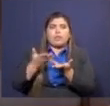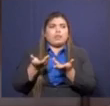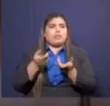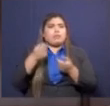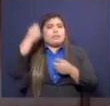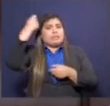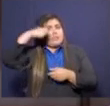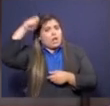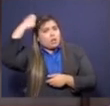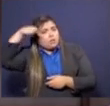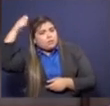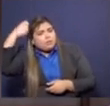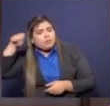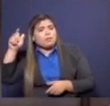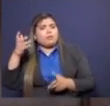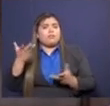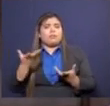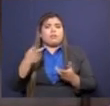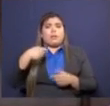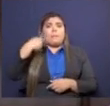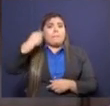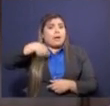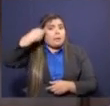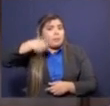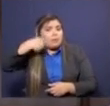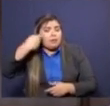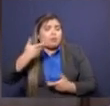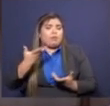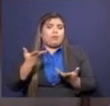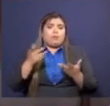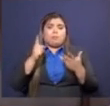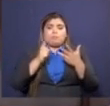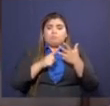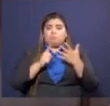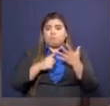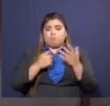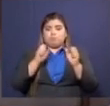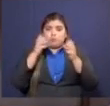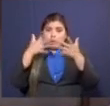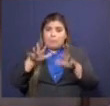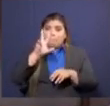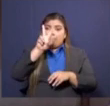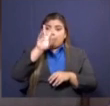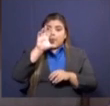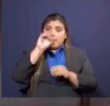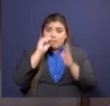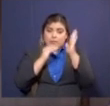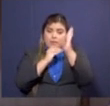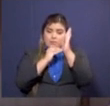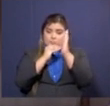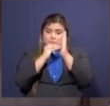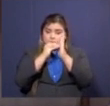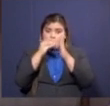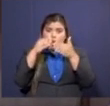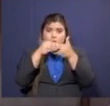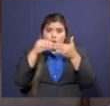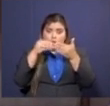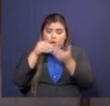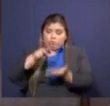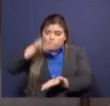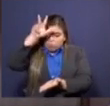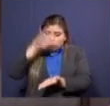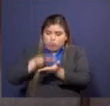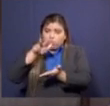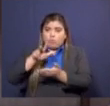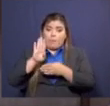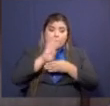salón de belleza, barbería, hemos asignado 20 millones a través del Banco